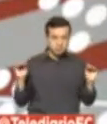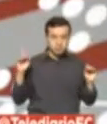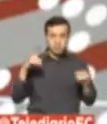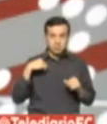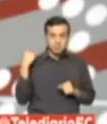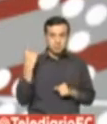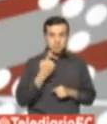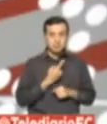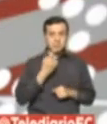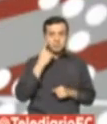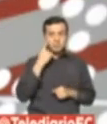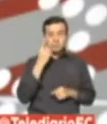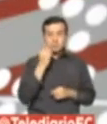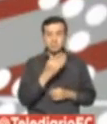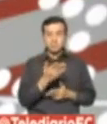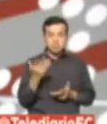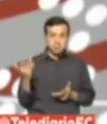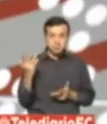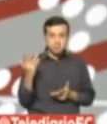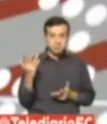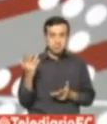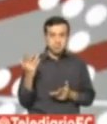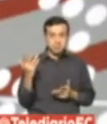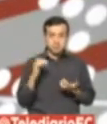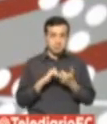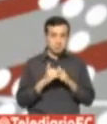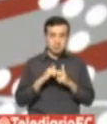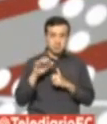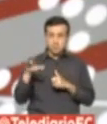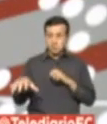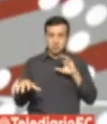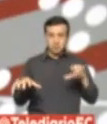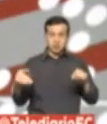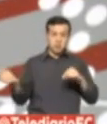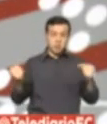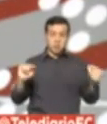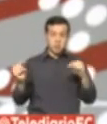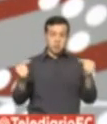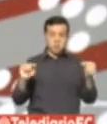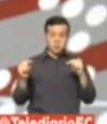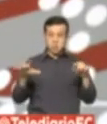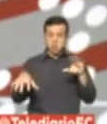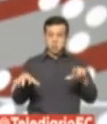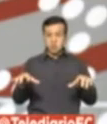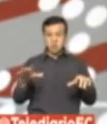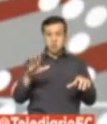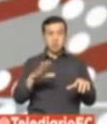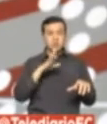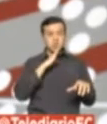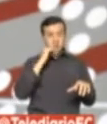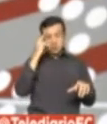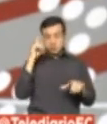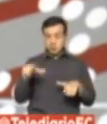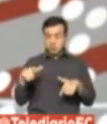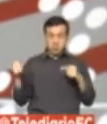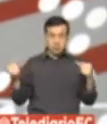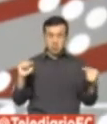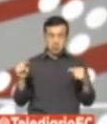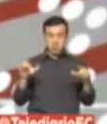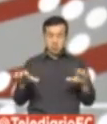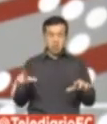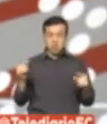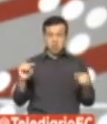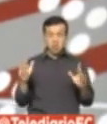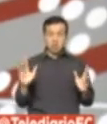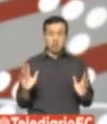nos prestamos para la bronca intestina entre dos bandos, entre los compadres de ayer, ahora peleados, y que